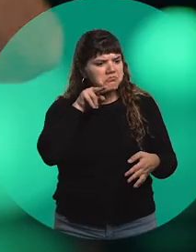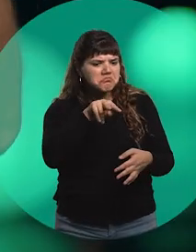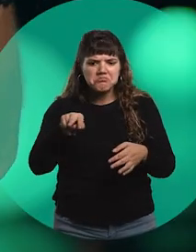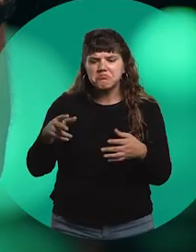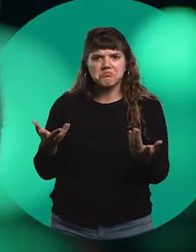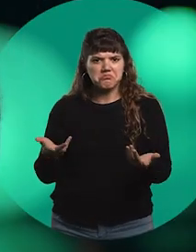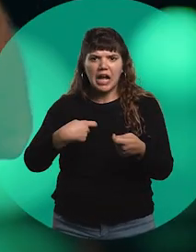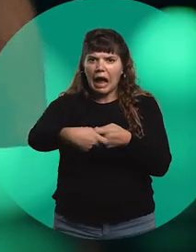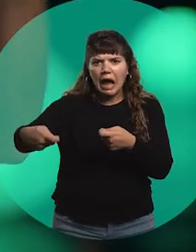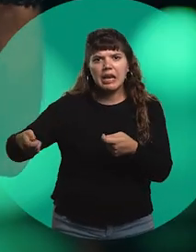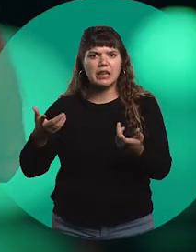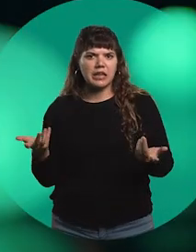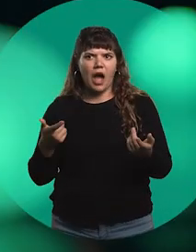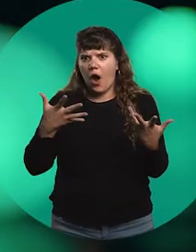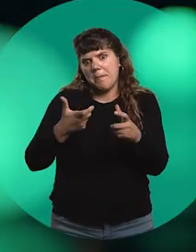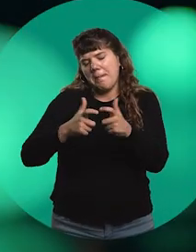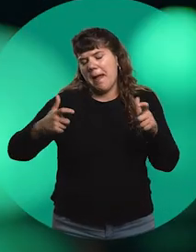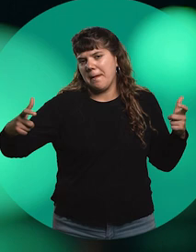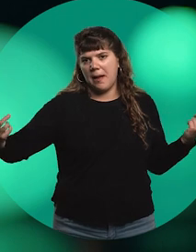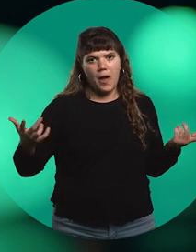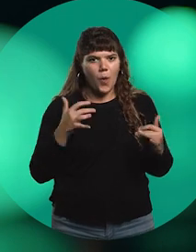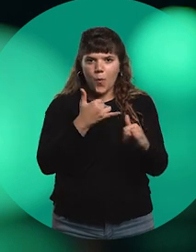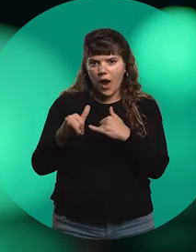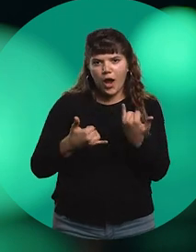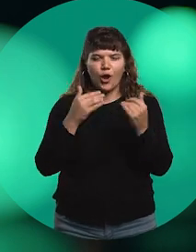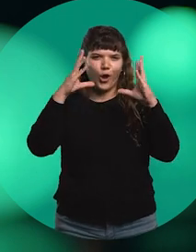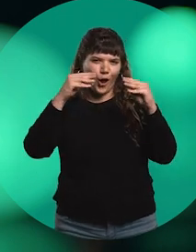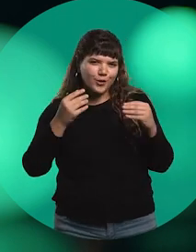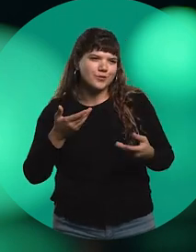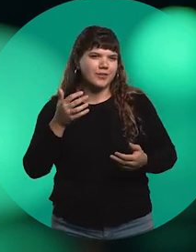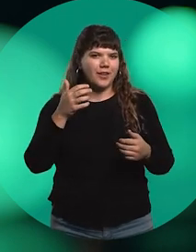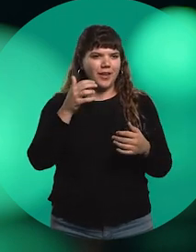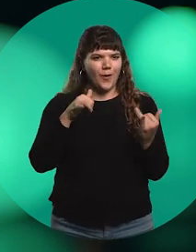también ahora ha habido una explosión, ¿no?, de juegos y de noches de juego